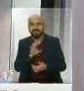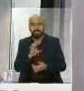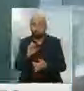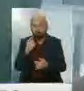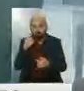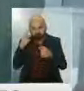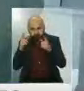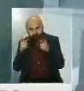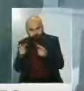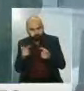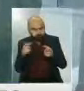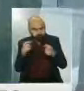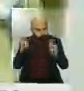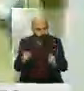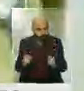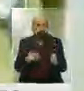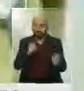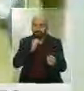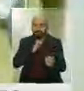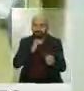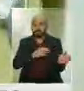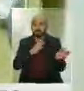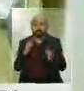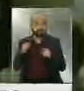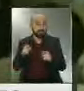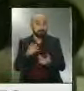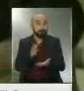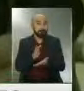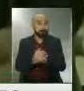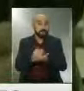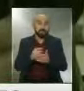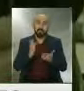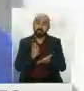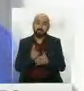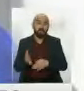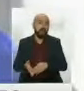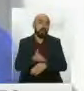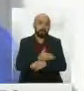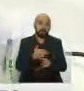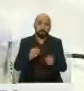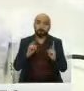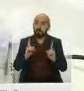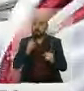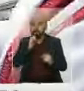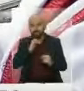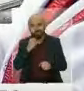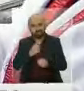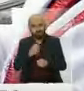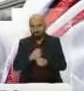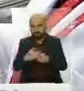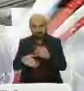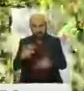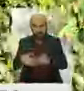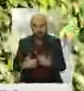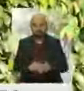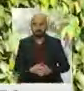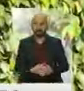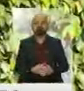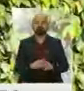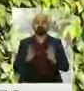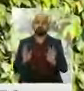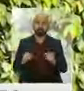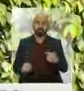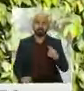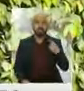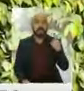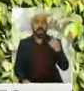municipios valoraron haber conocido parte de este plan con antelación, pero afirman que queda trabajo por hacer. Es aún muy general,